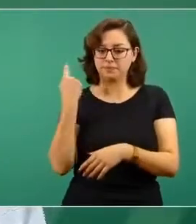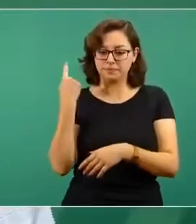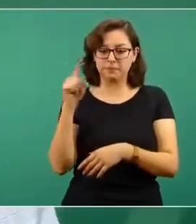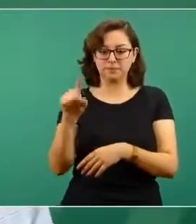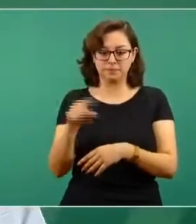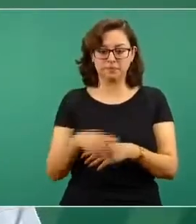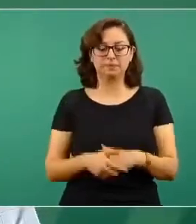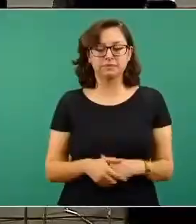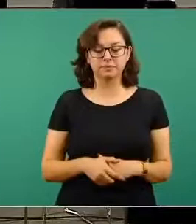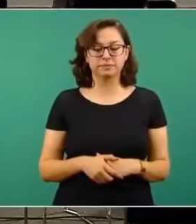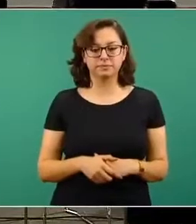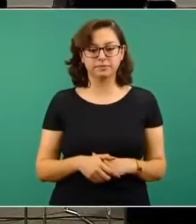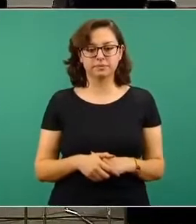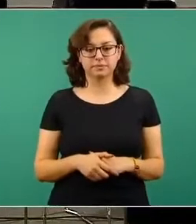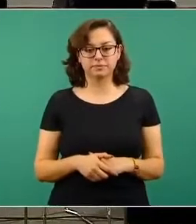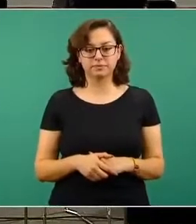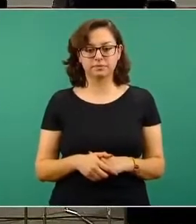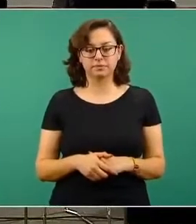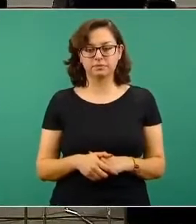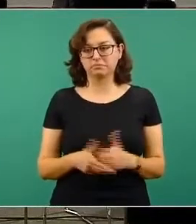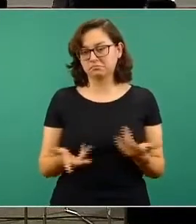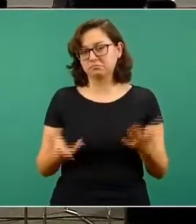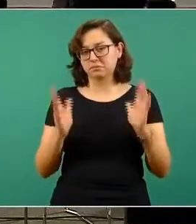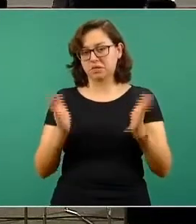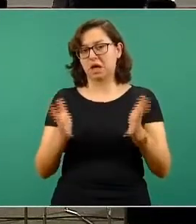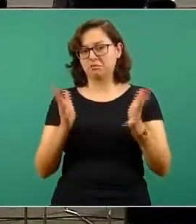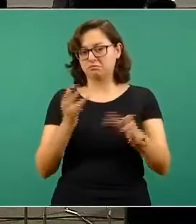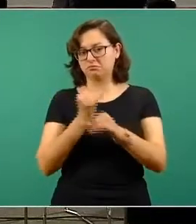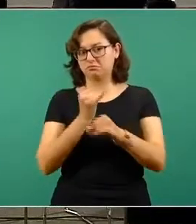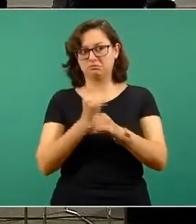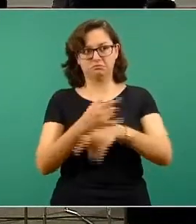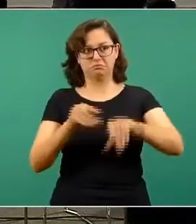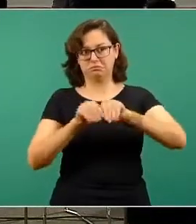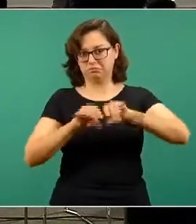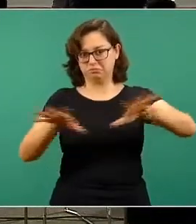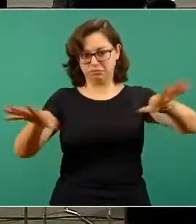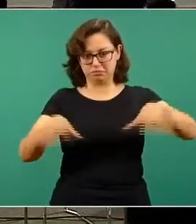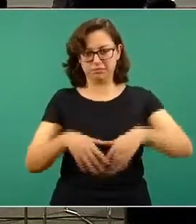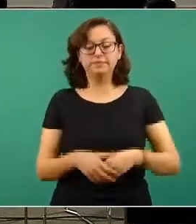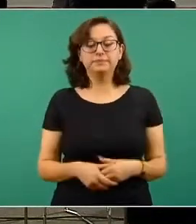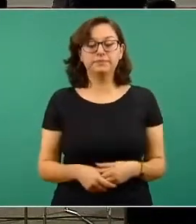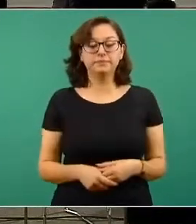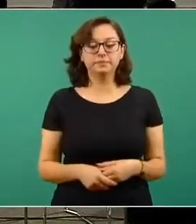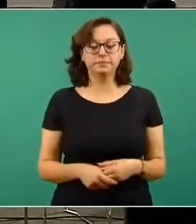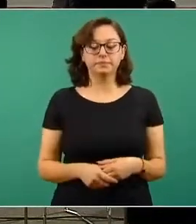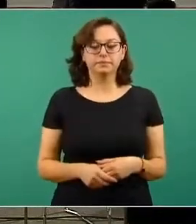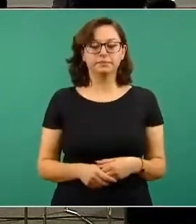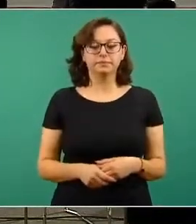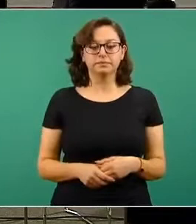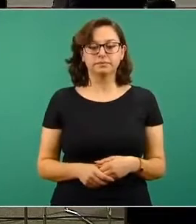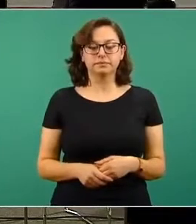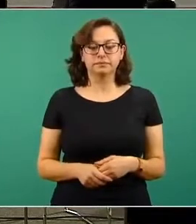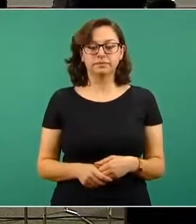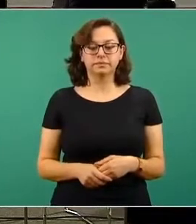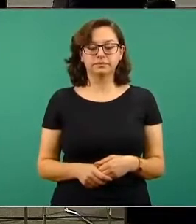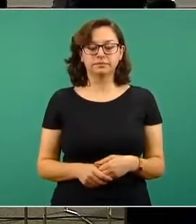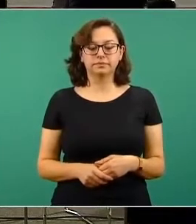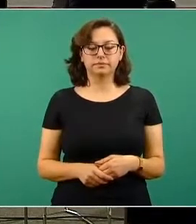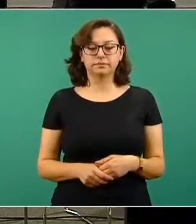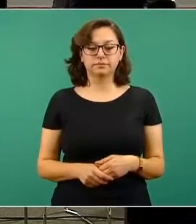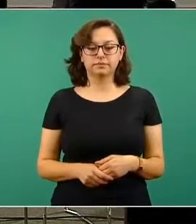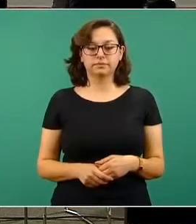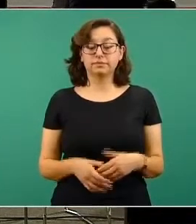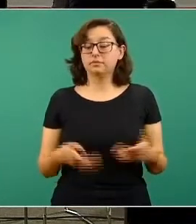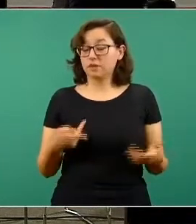evento que obviamente todos han tenido ya de él conocimiento en redes. Obviamente lo que